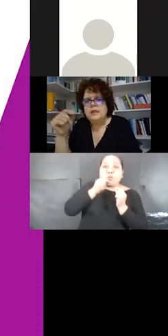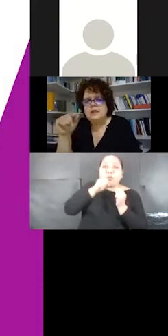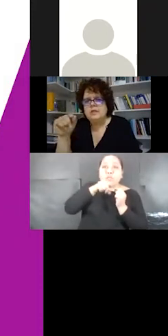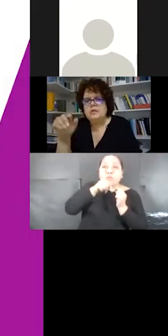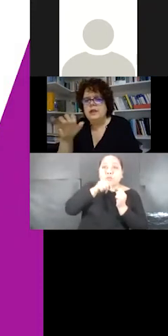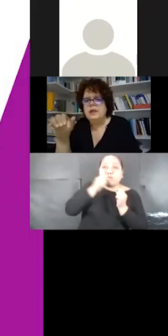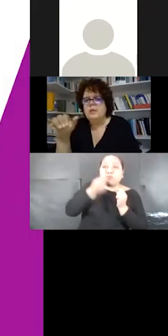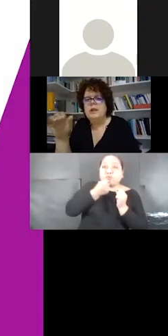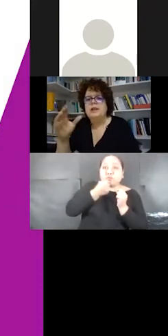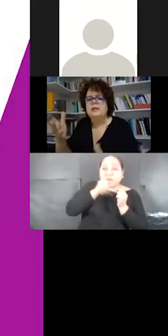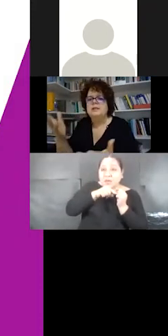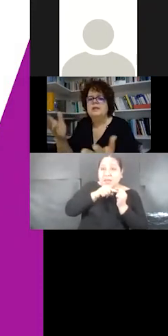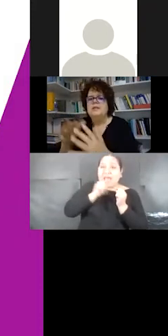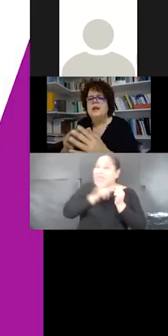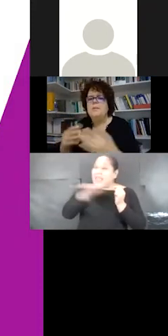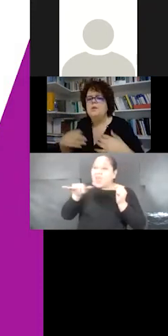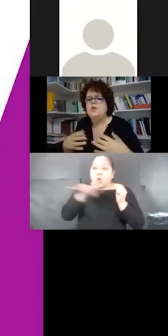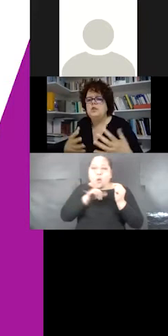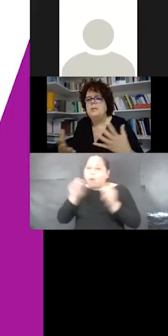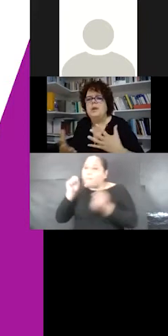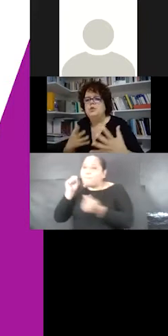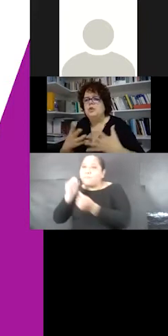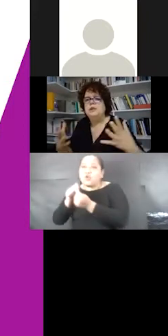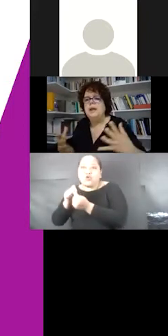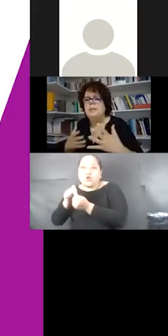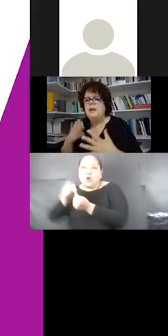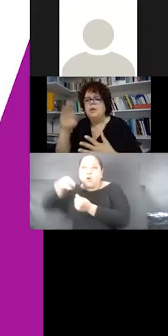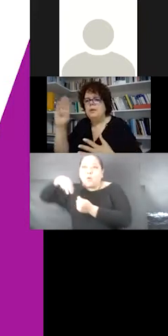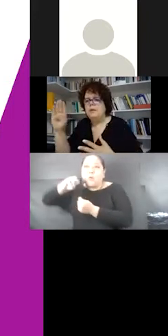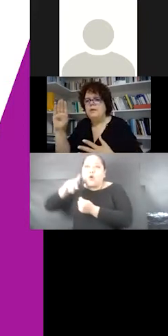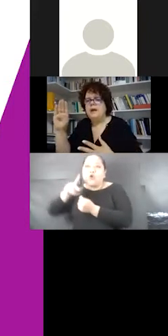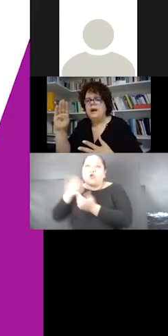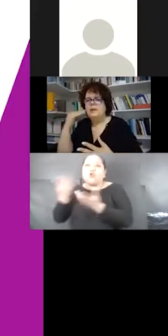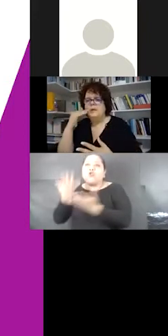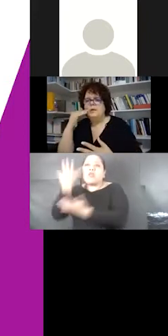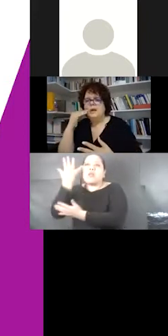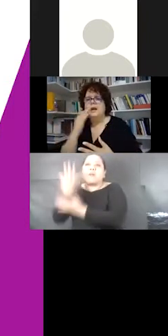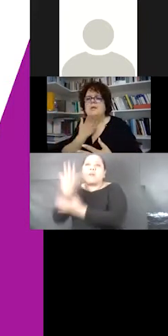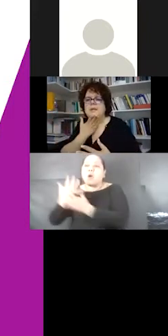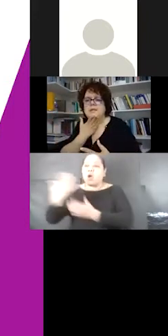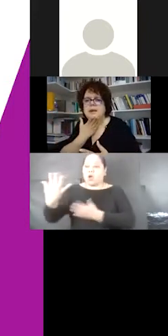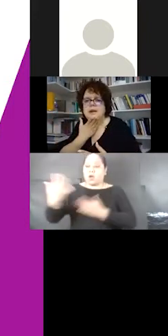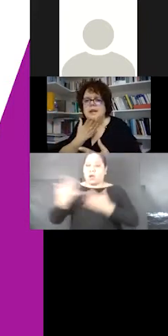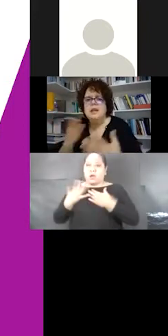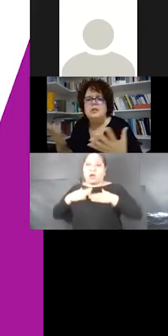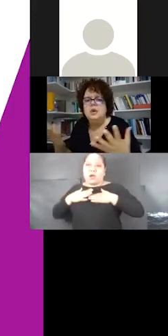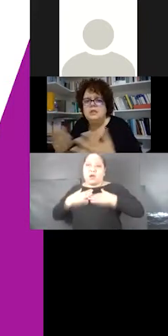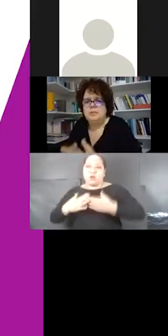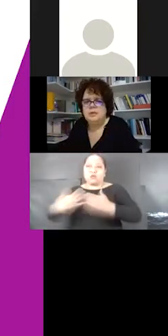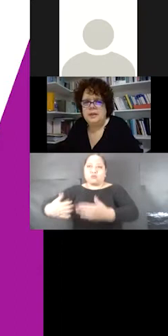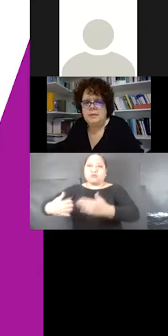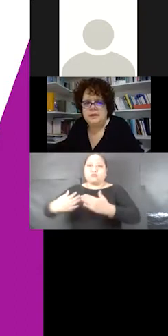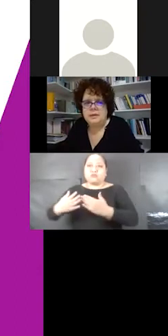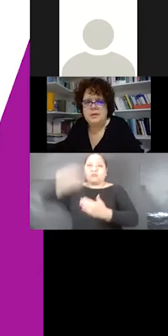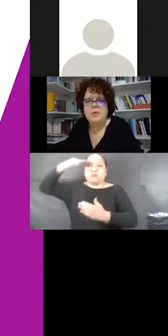entonces, eso se genera igual, significa la posición de la mano. ¿Dónde va la mano? La mano va acá, la mano va acá, la mano va acá. ¿Dónde se